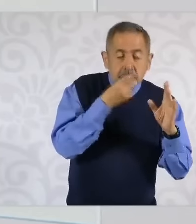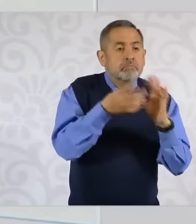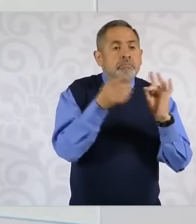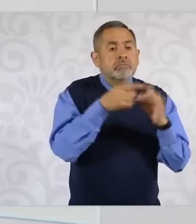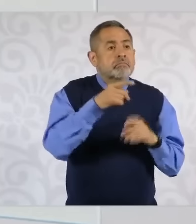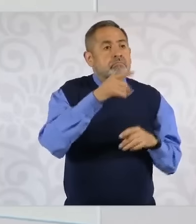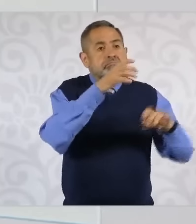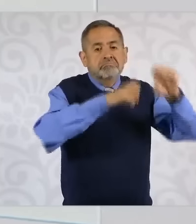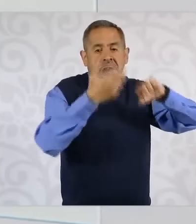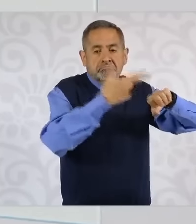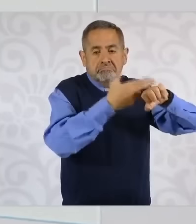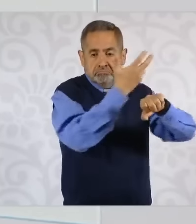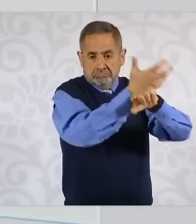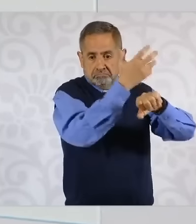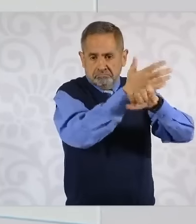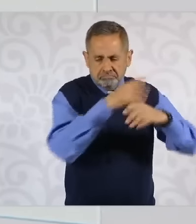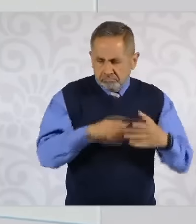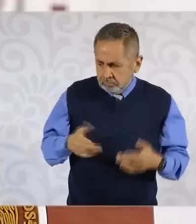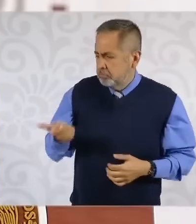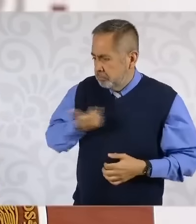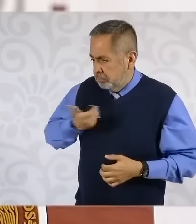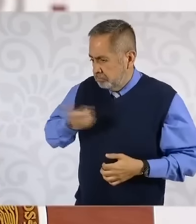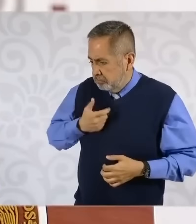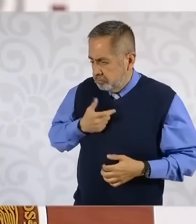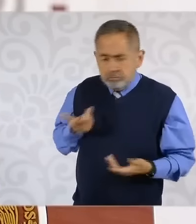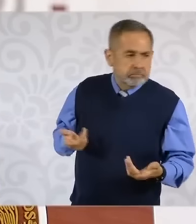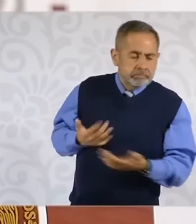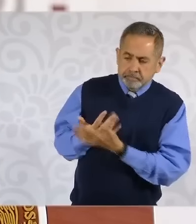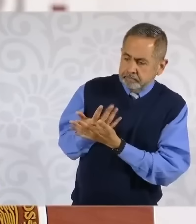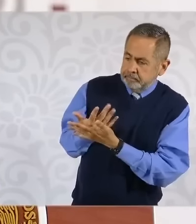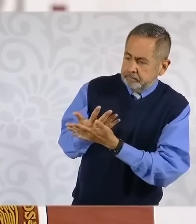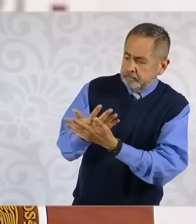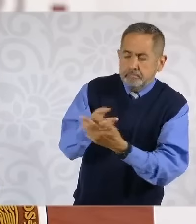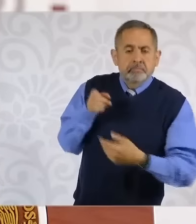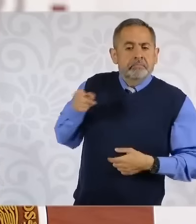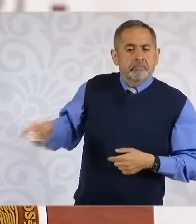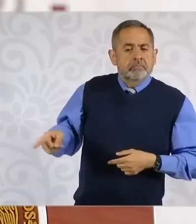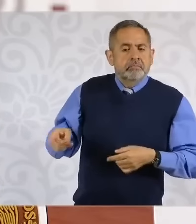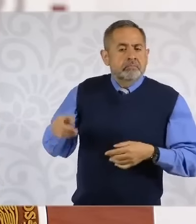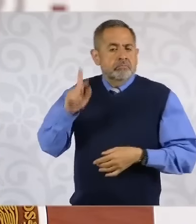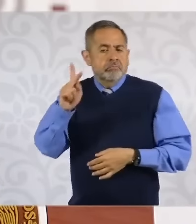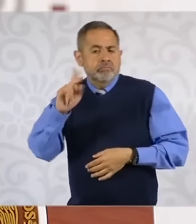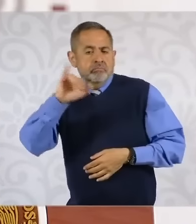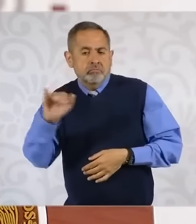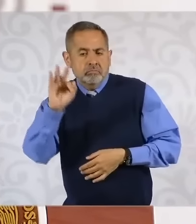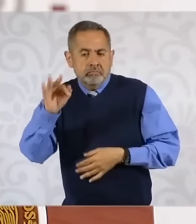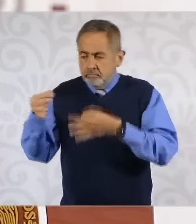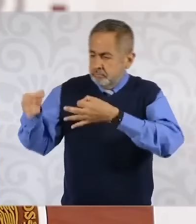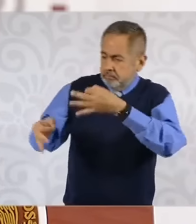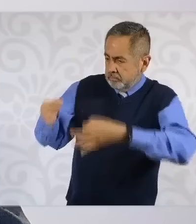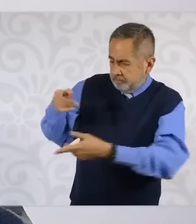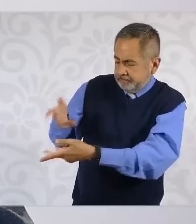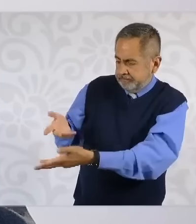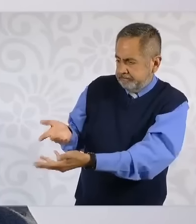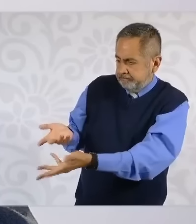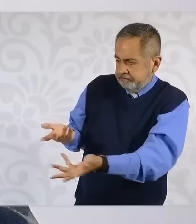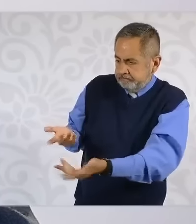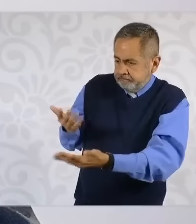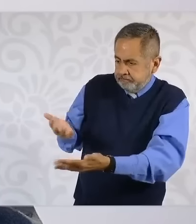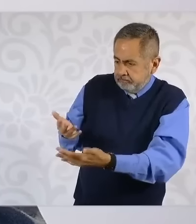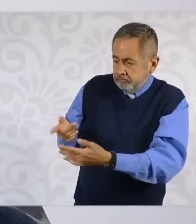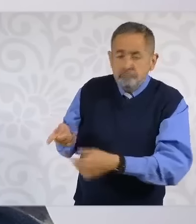Unidos, en donde el Poder Judicial en México le da la razón